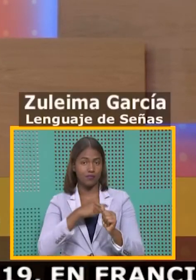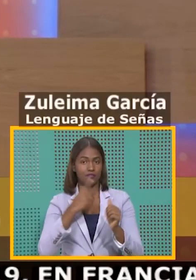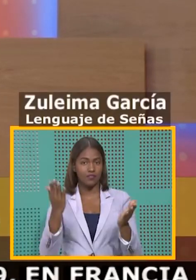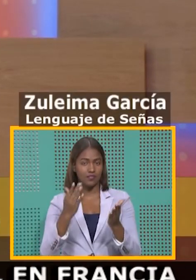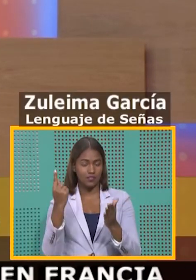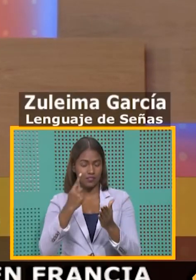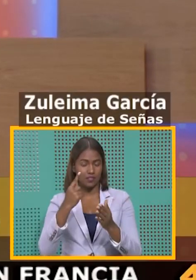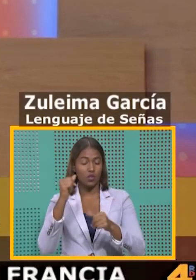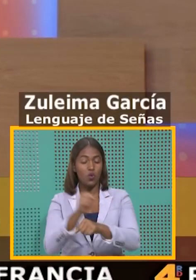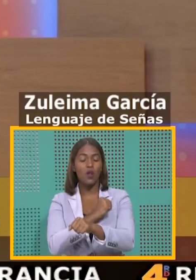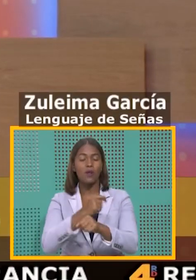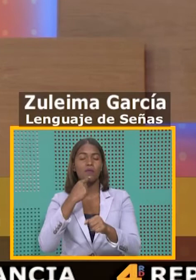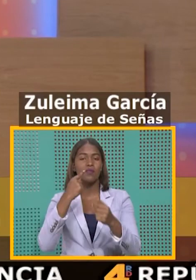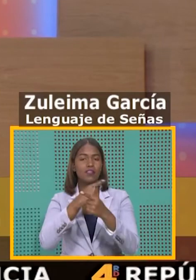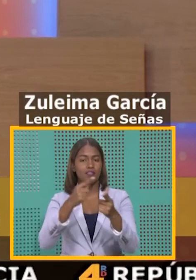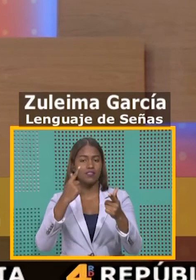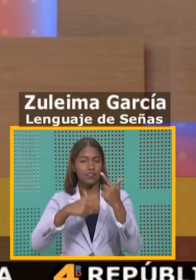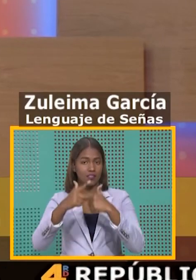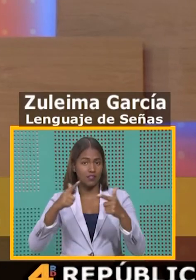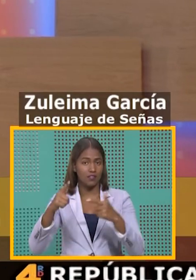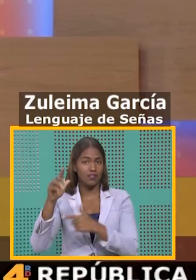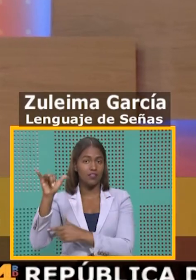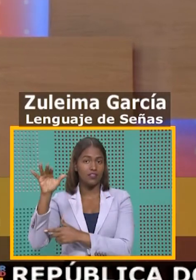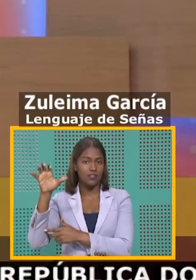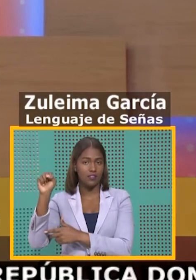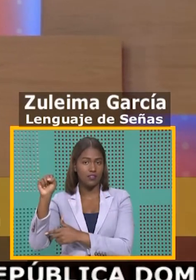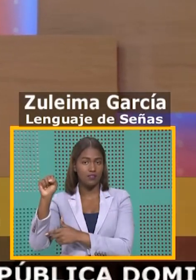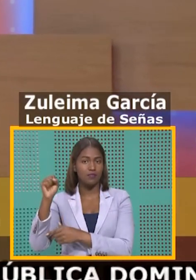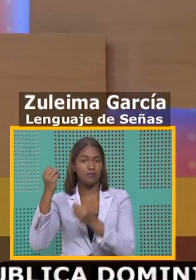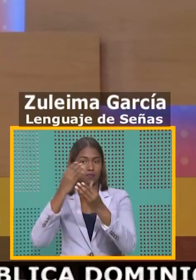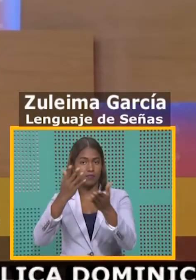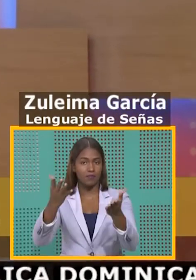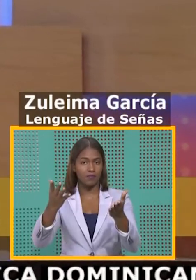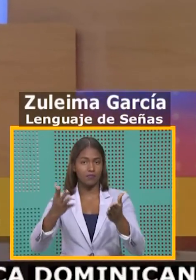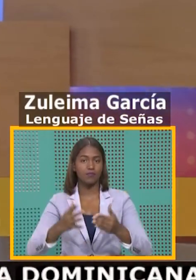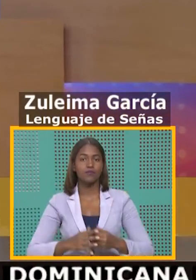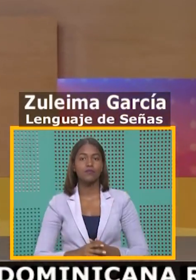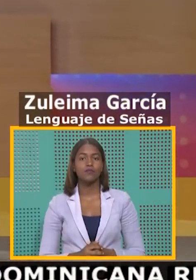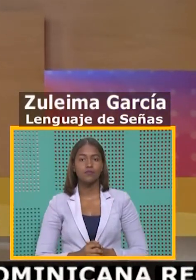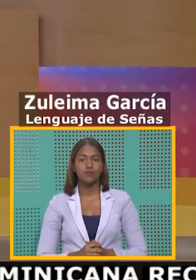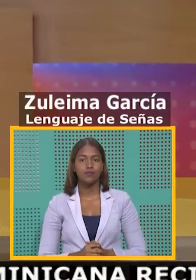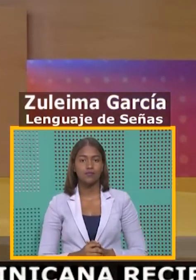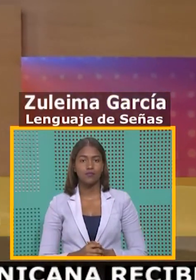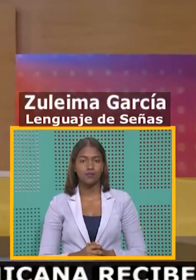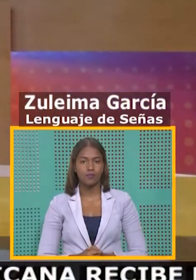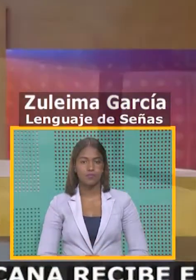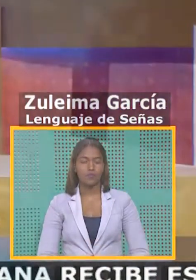García lo dice en lenguas de señas. Angeli Suárez les informa.